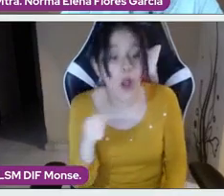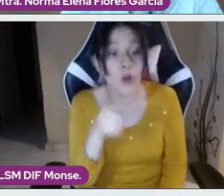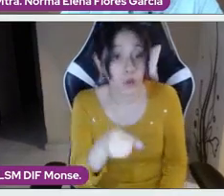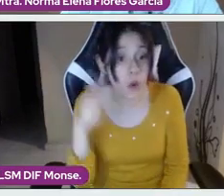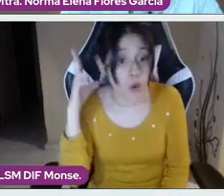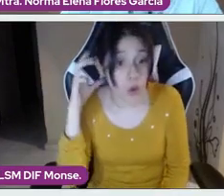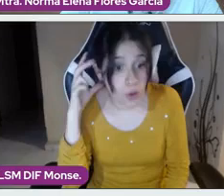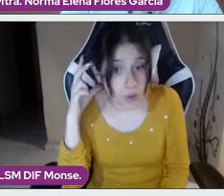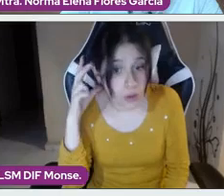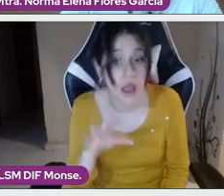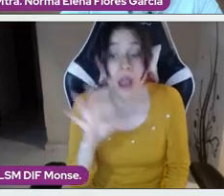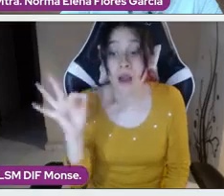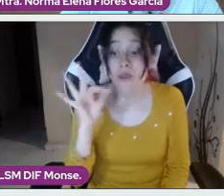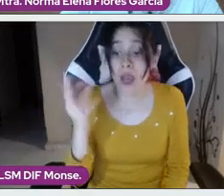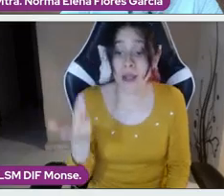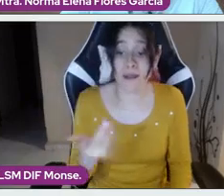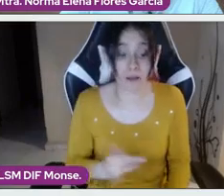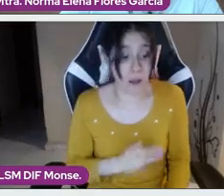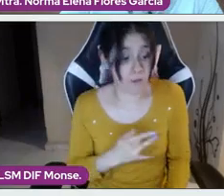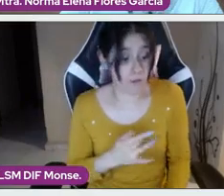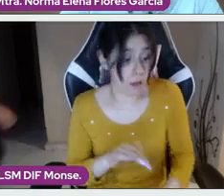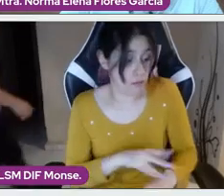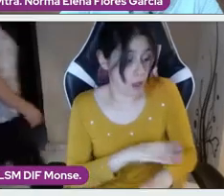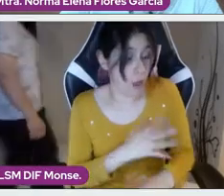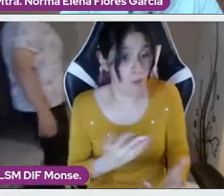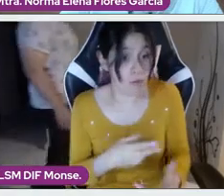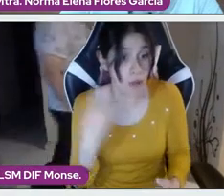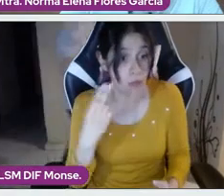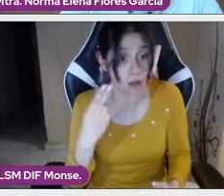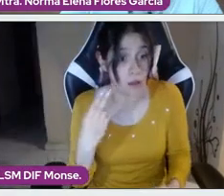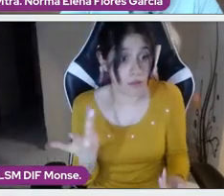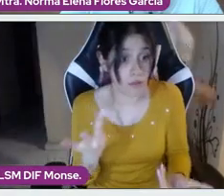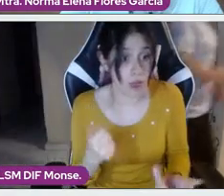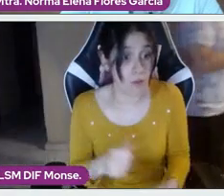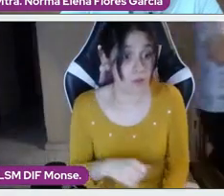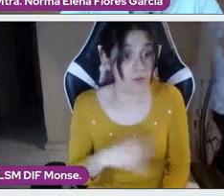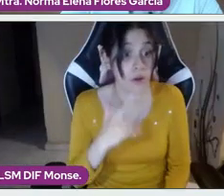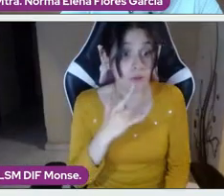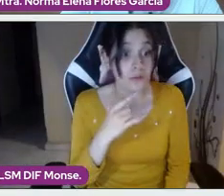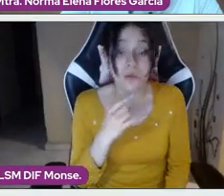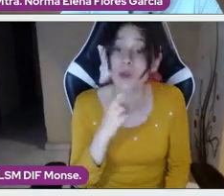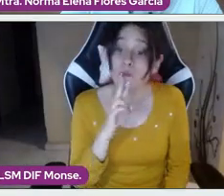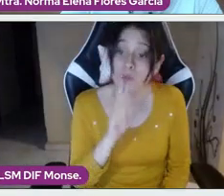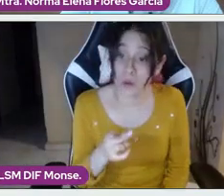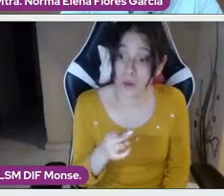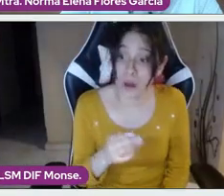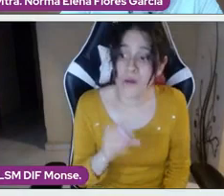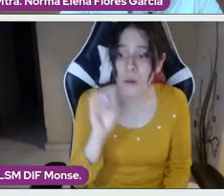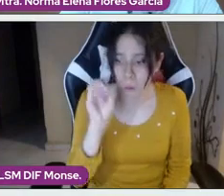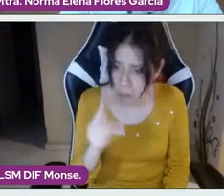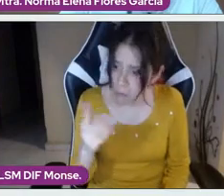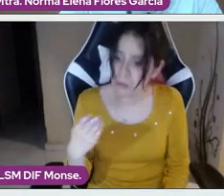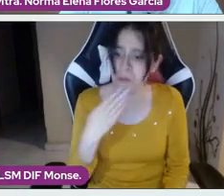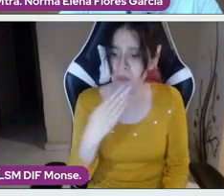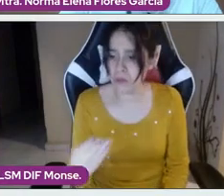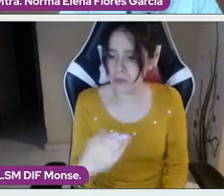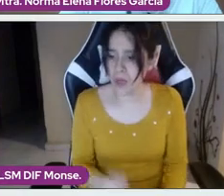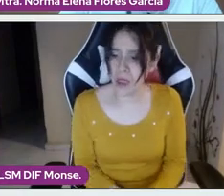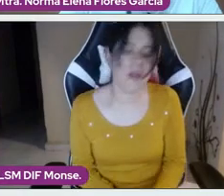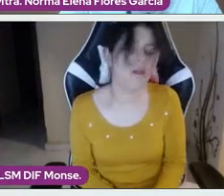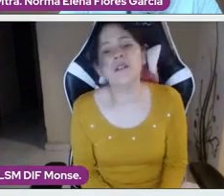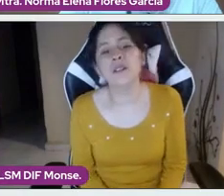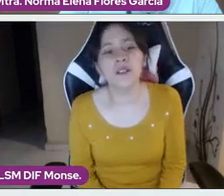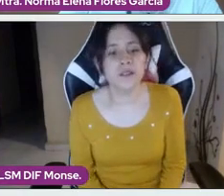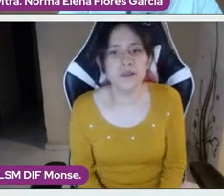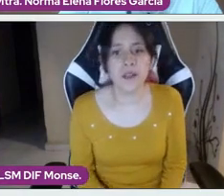trabajar más en la parte emocional, necesitas trabajar más en la conducta, porque definitivamente, ¿no? No dejan de ser